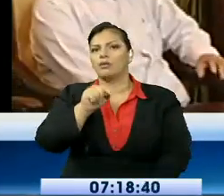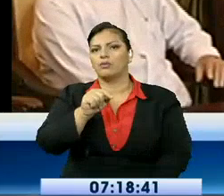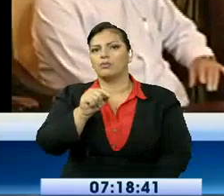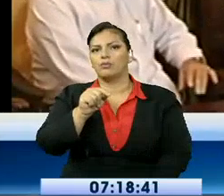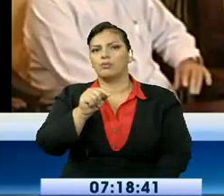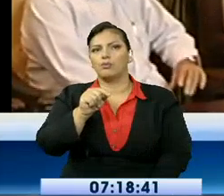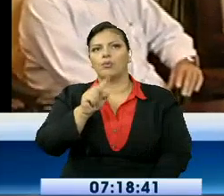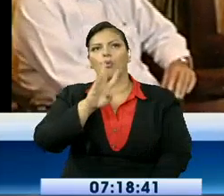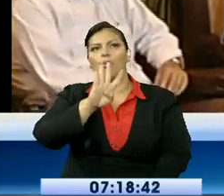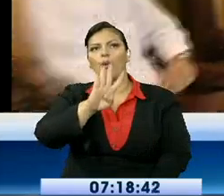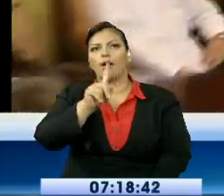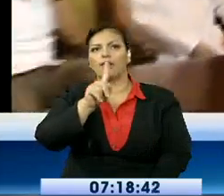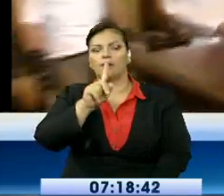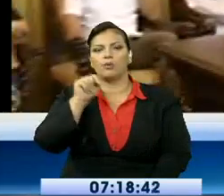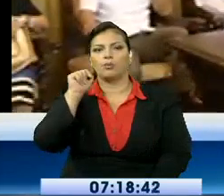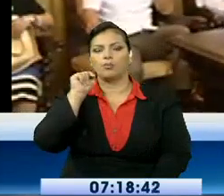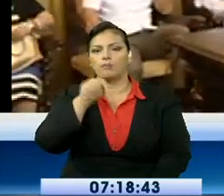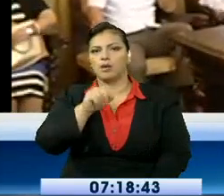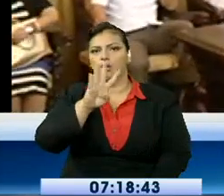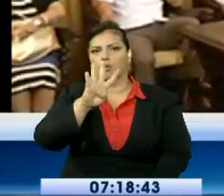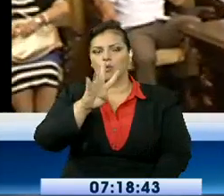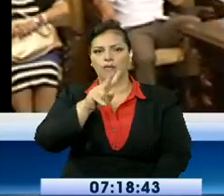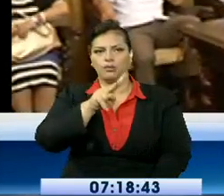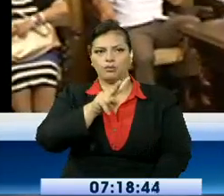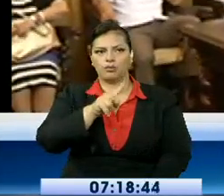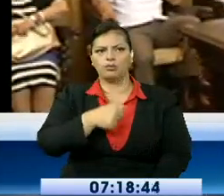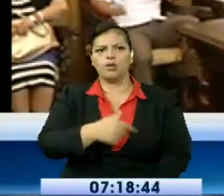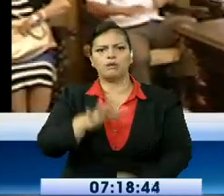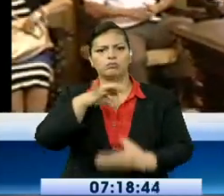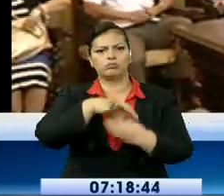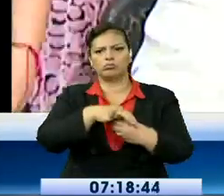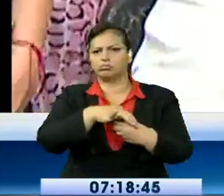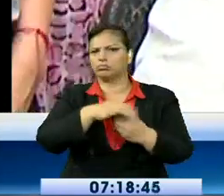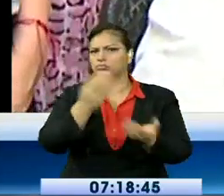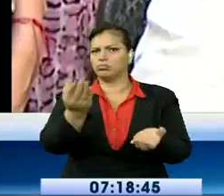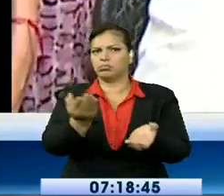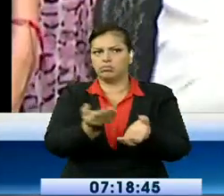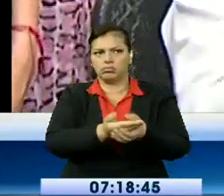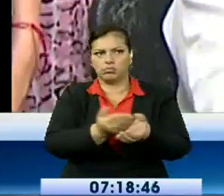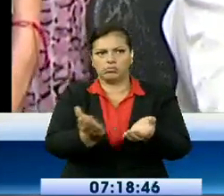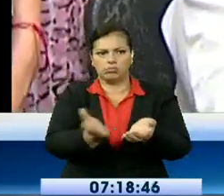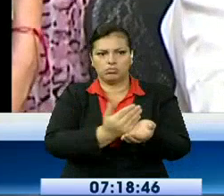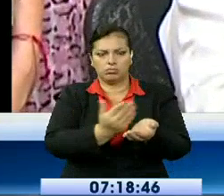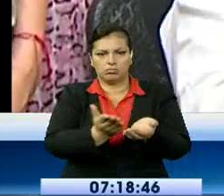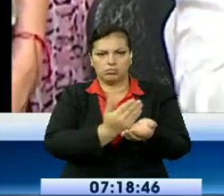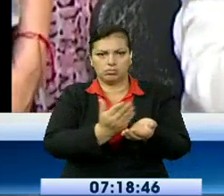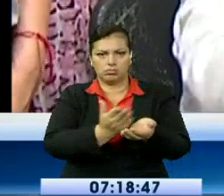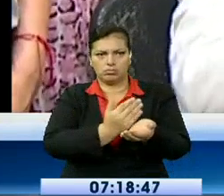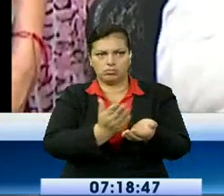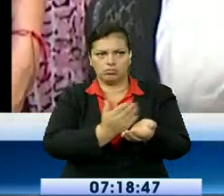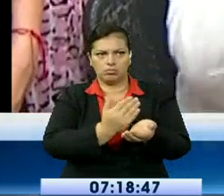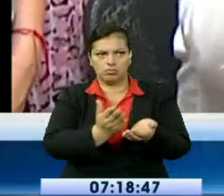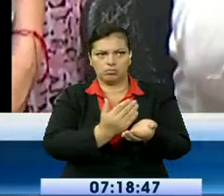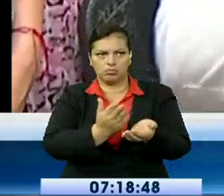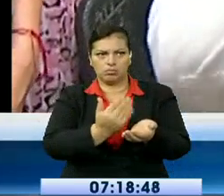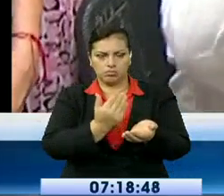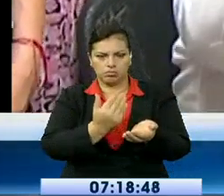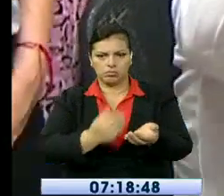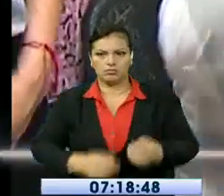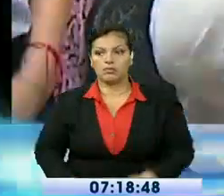resumen de votación de todas las mesas de una elección. Las impugna y las